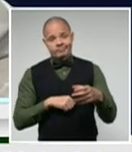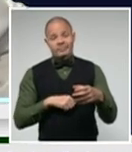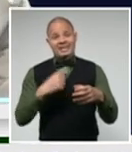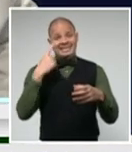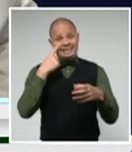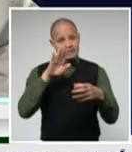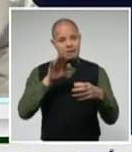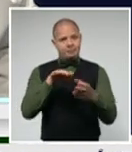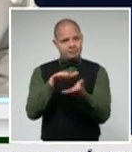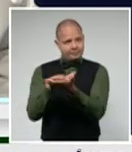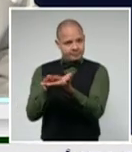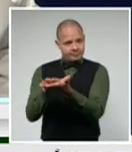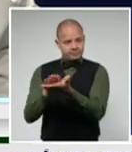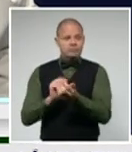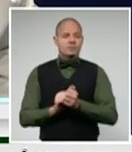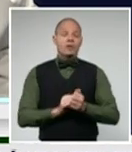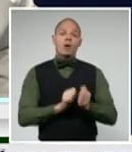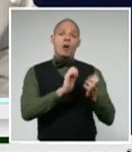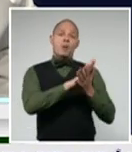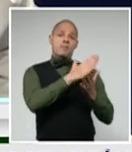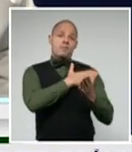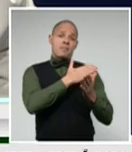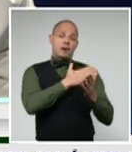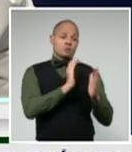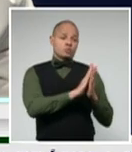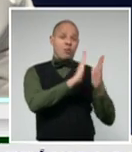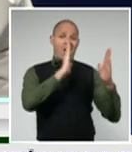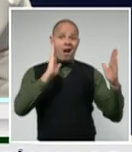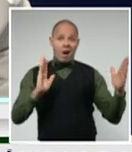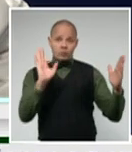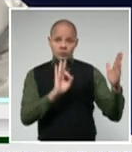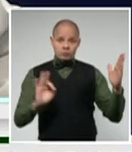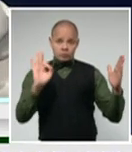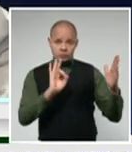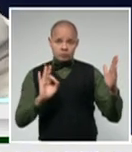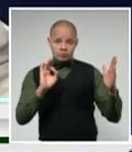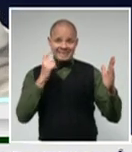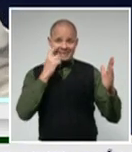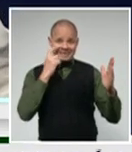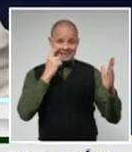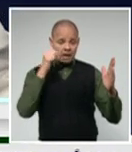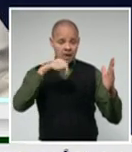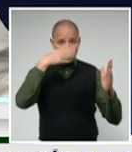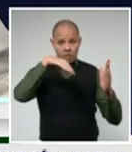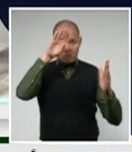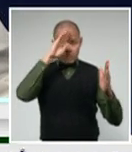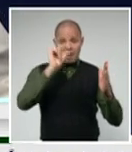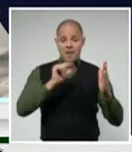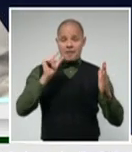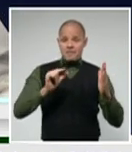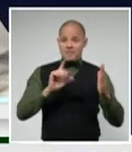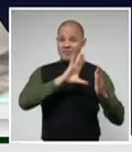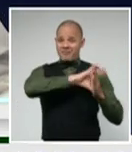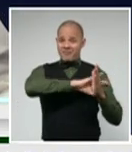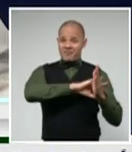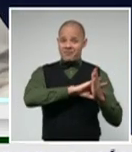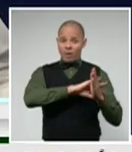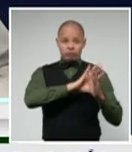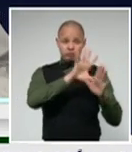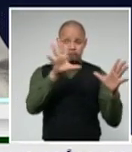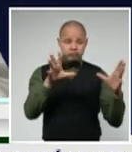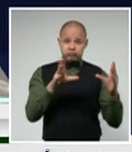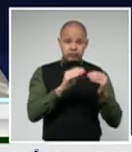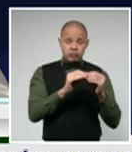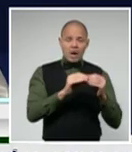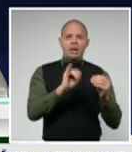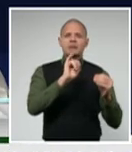pacientes diagnosticados en Cuba, el 61% de todos los diagnosticados pues hayan